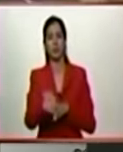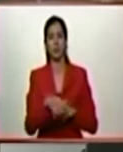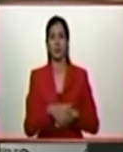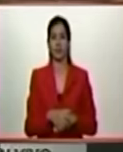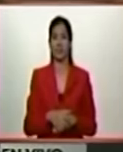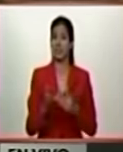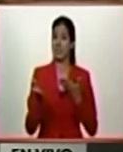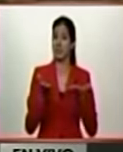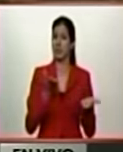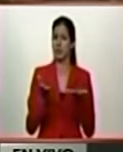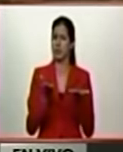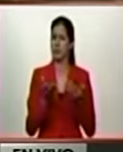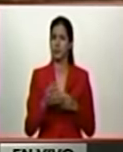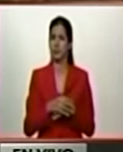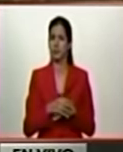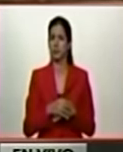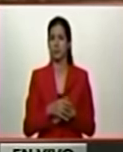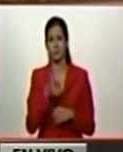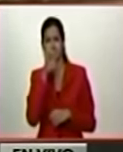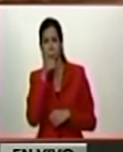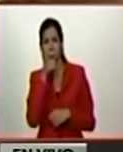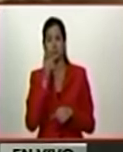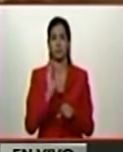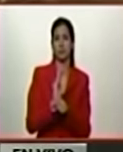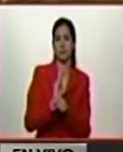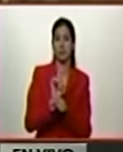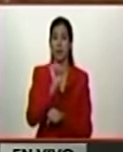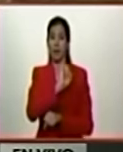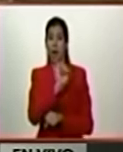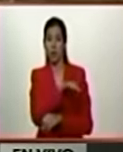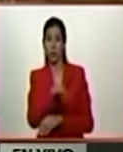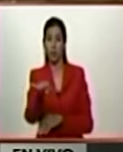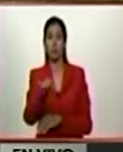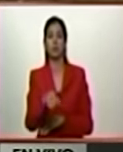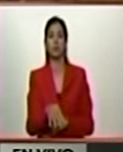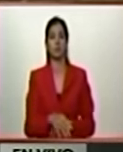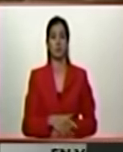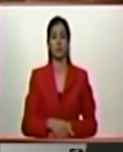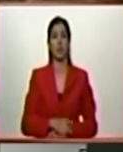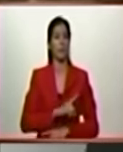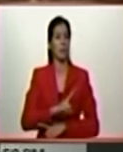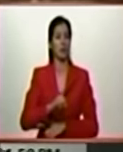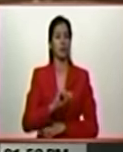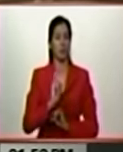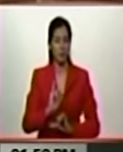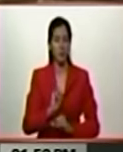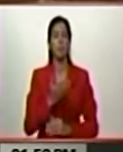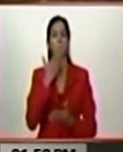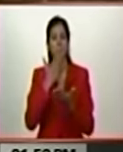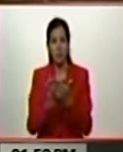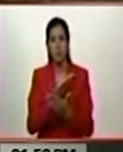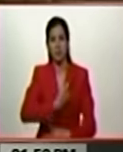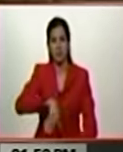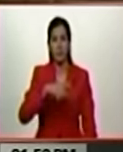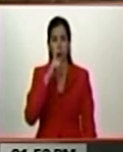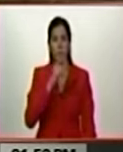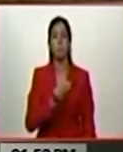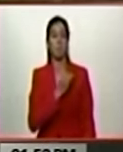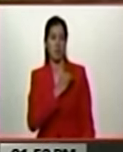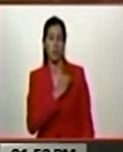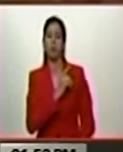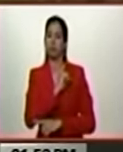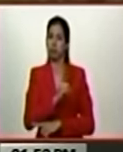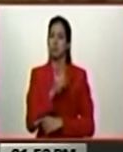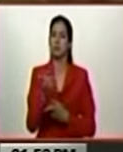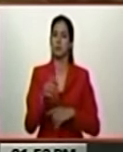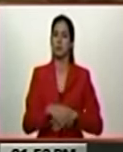el servicio de protección vial de Corpo Miranda, una instrucción del presidente Nicolás Maduro. Vamos a ir caminando, nos